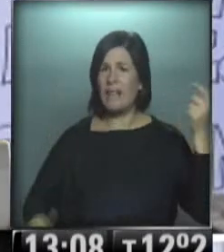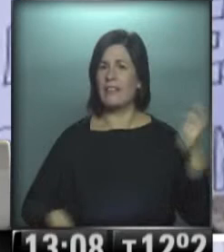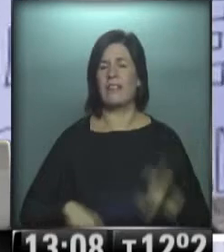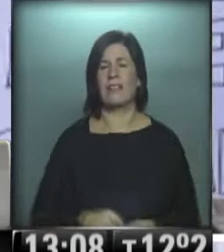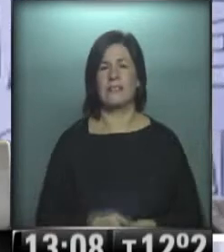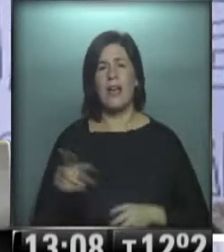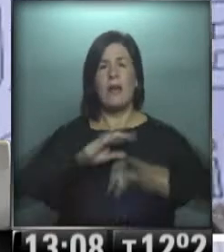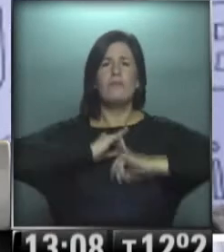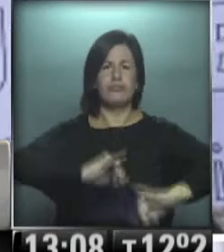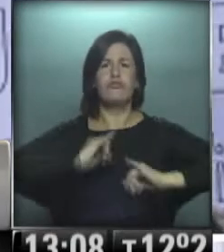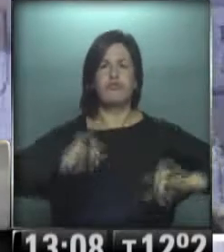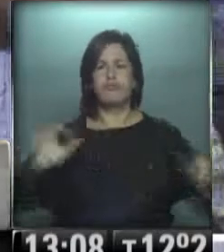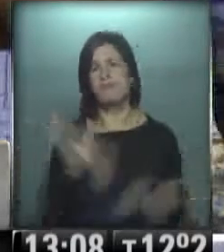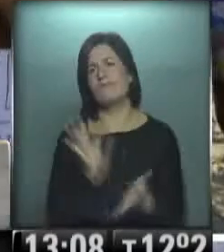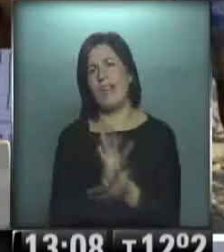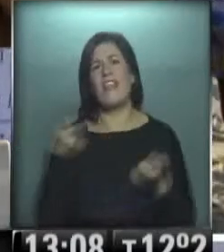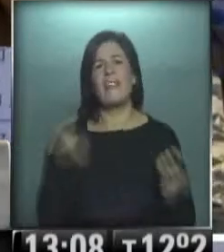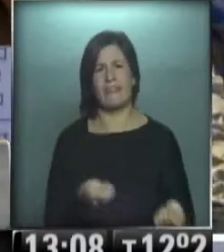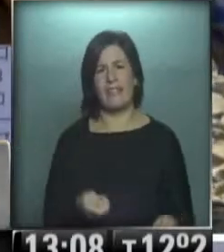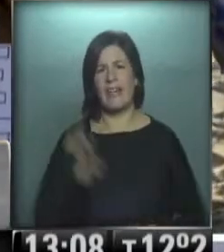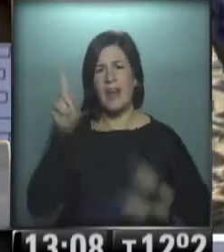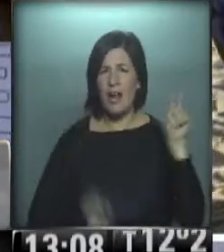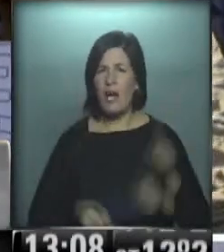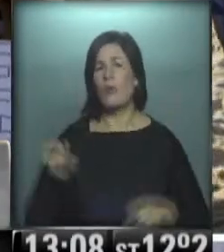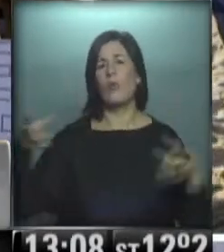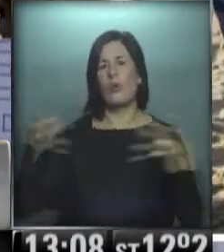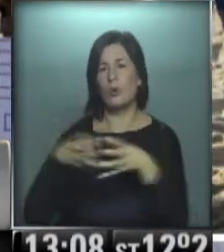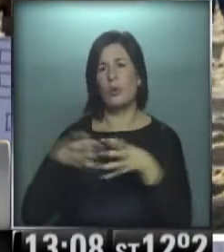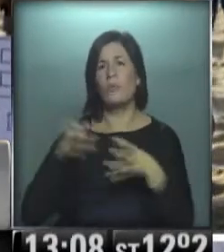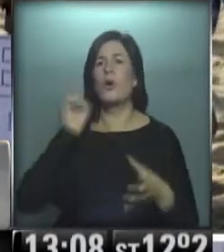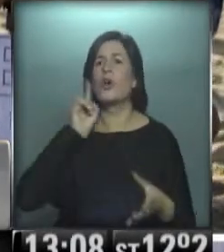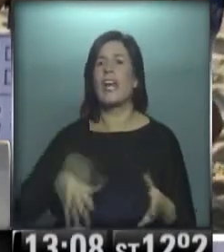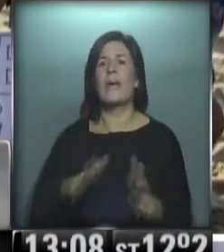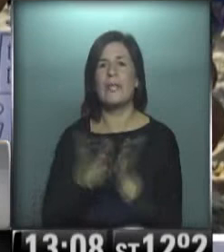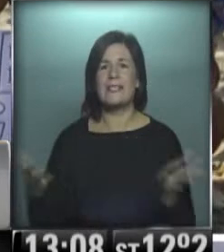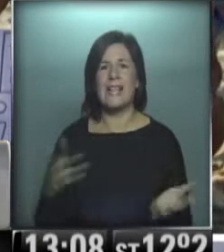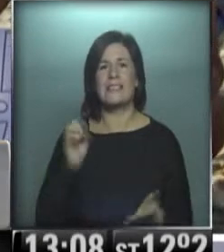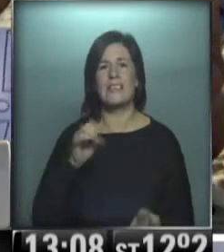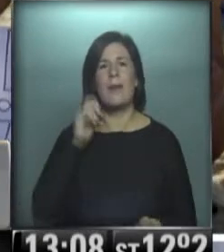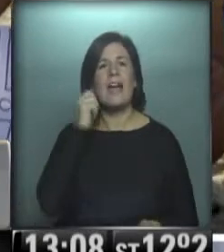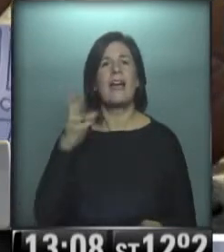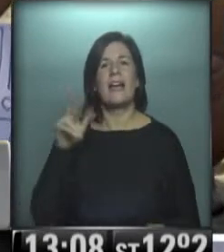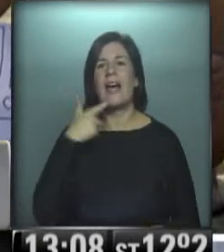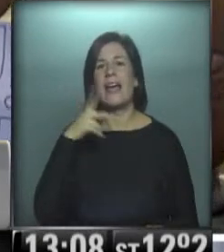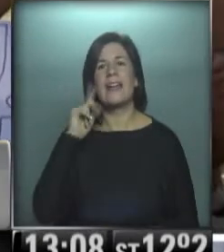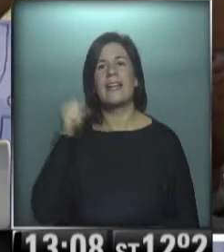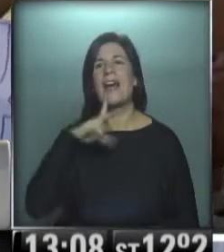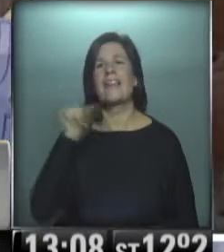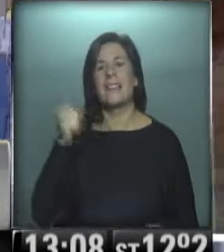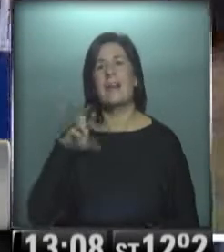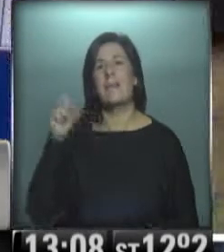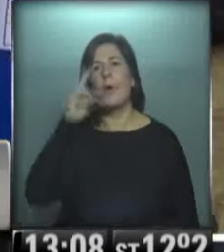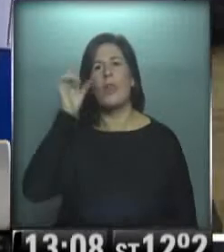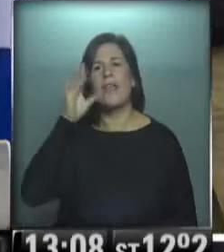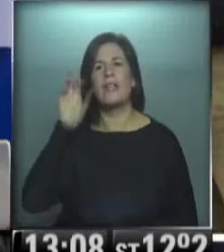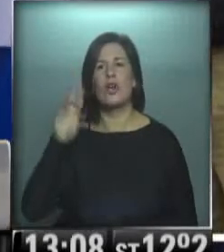la campaña de los chicos de Garganta Poderosa. Así es, esta revista de cultura villera, los